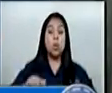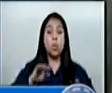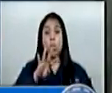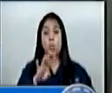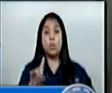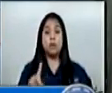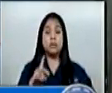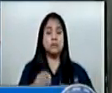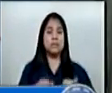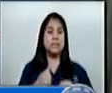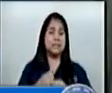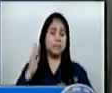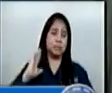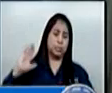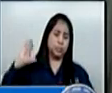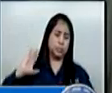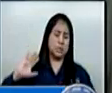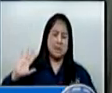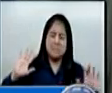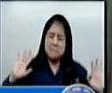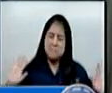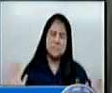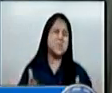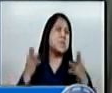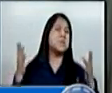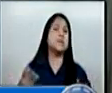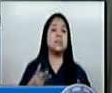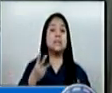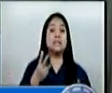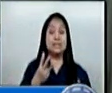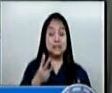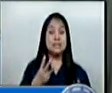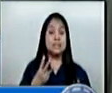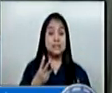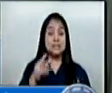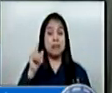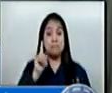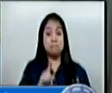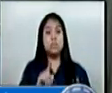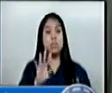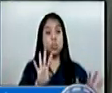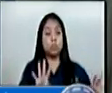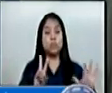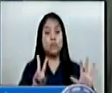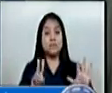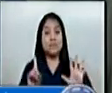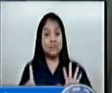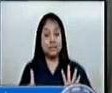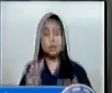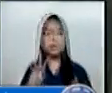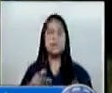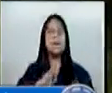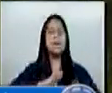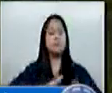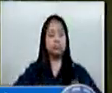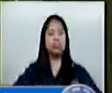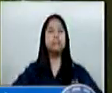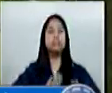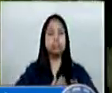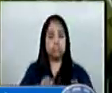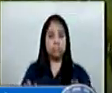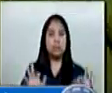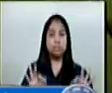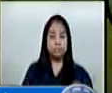años, una madrugada a las 3 de la mañana de 1976, un 4 de febrero,